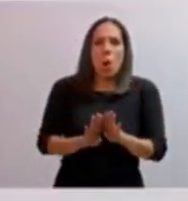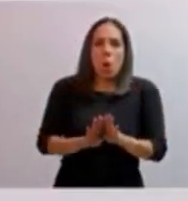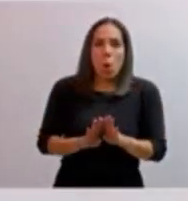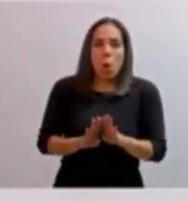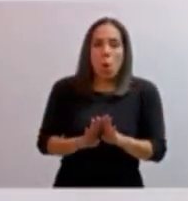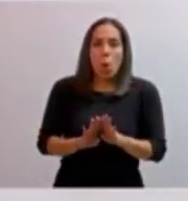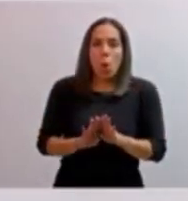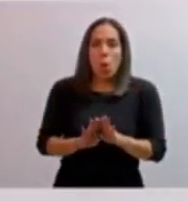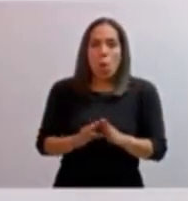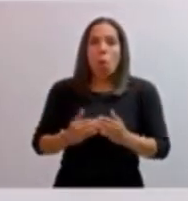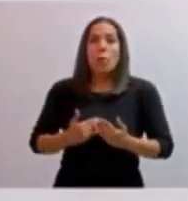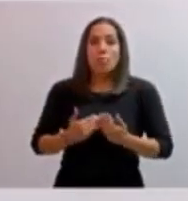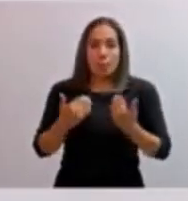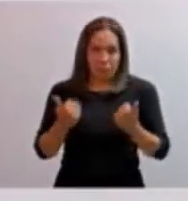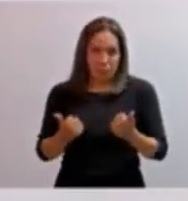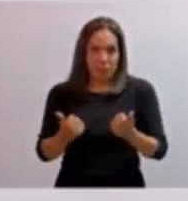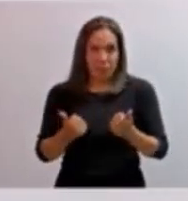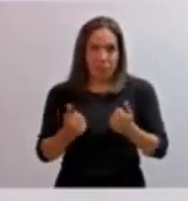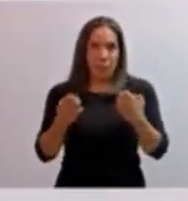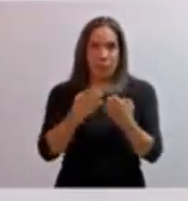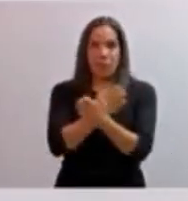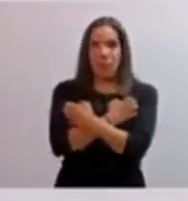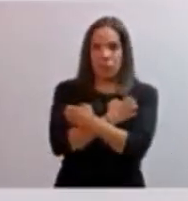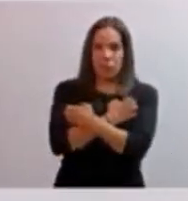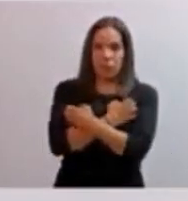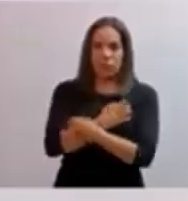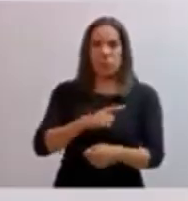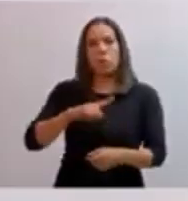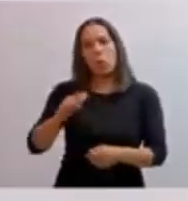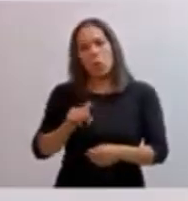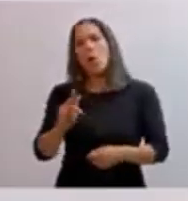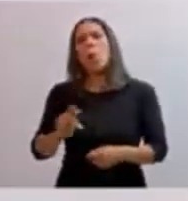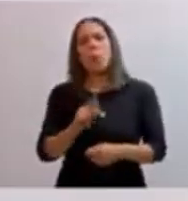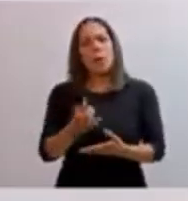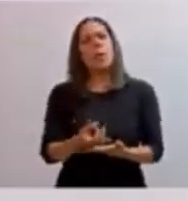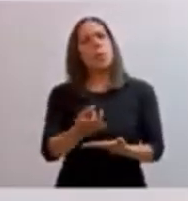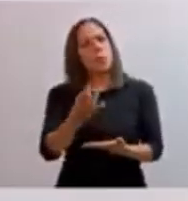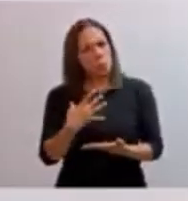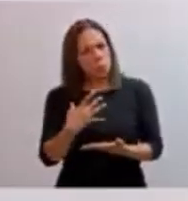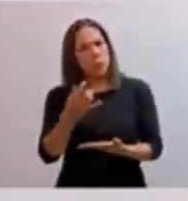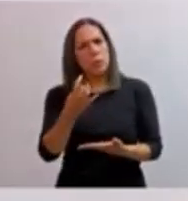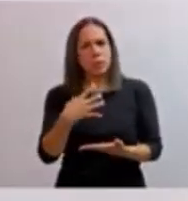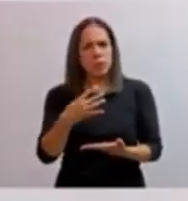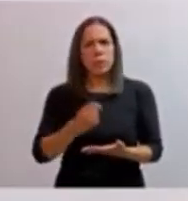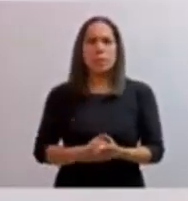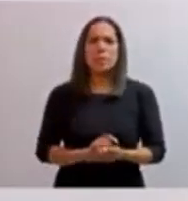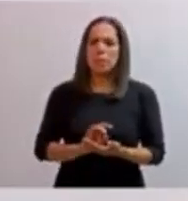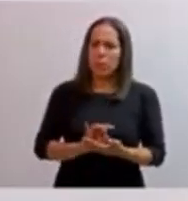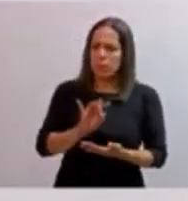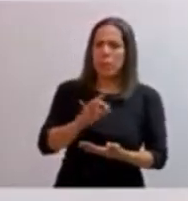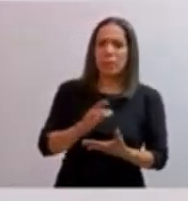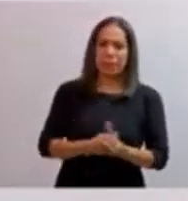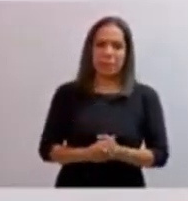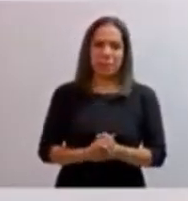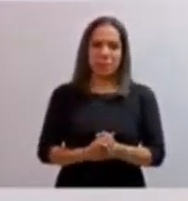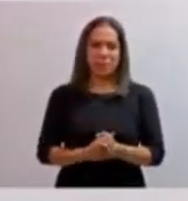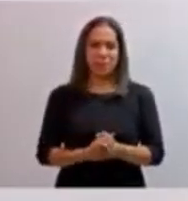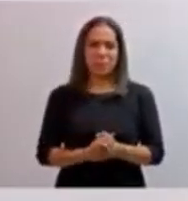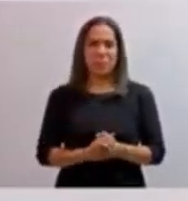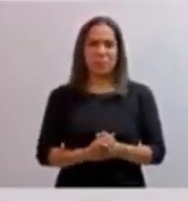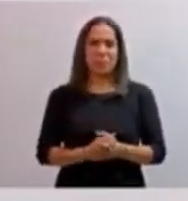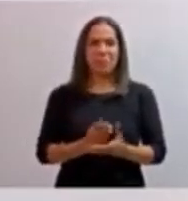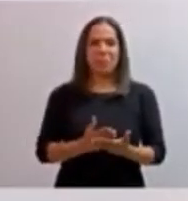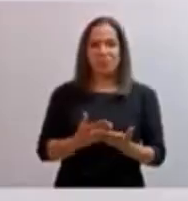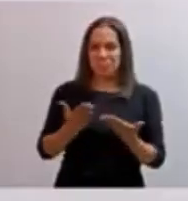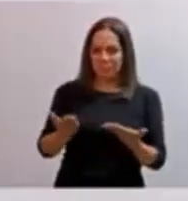personas que siguen la transmisión. Los invitamos a que sigan registrando sus dudas en el apartado de comentarios. Ahora cedo la